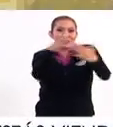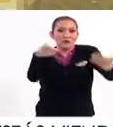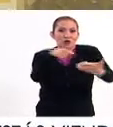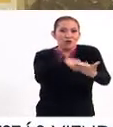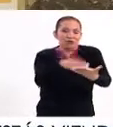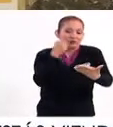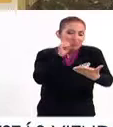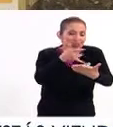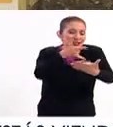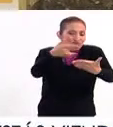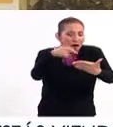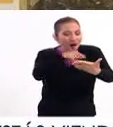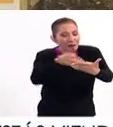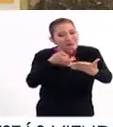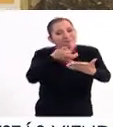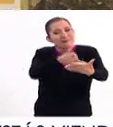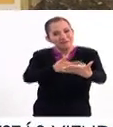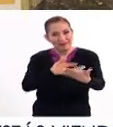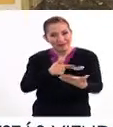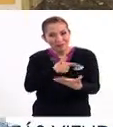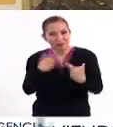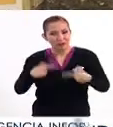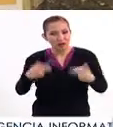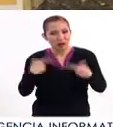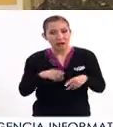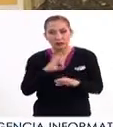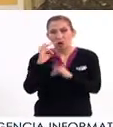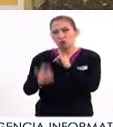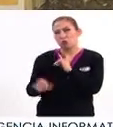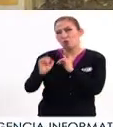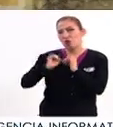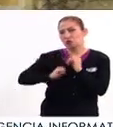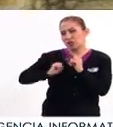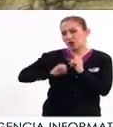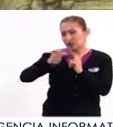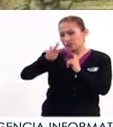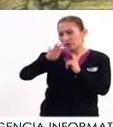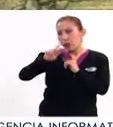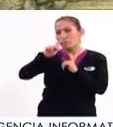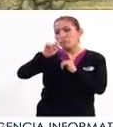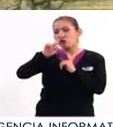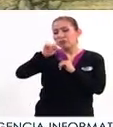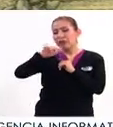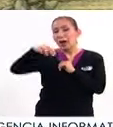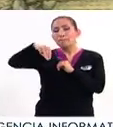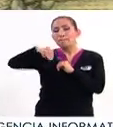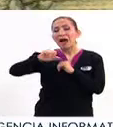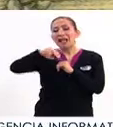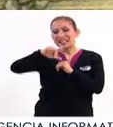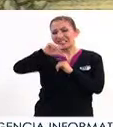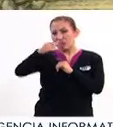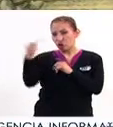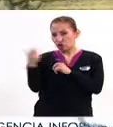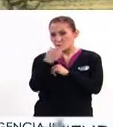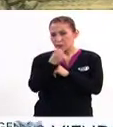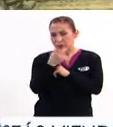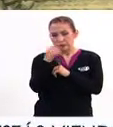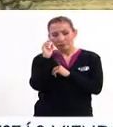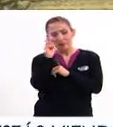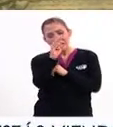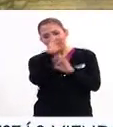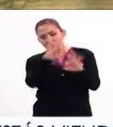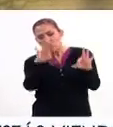siempre contaba una historia y era muy atractivo. Igual ya a finales del siglo XIX, Posada y Manilla saben muy bien la importancia